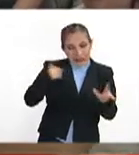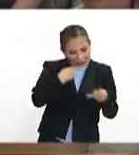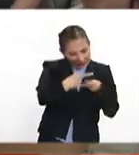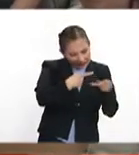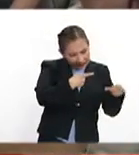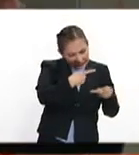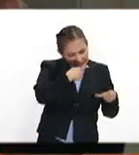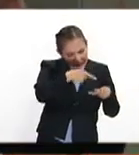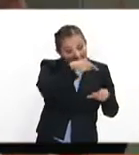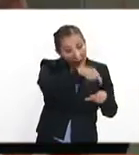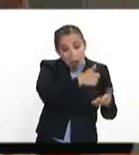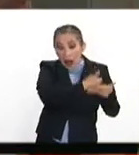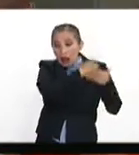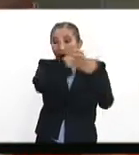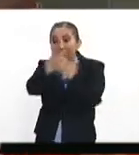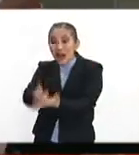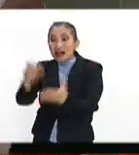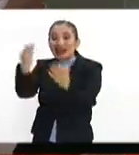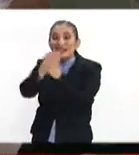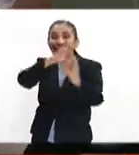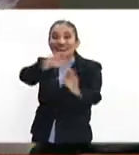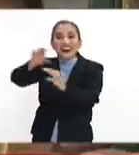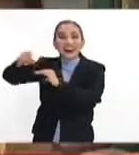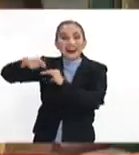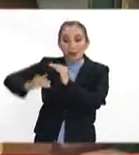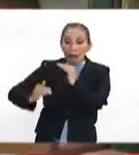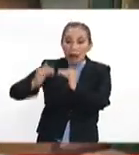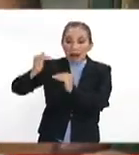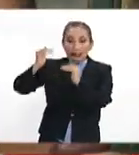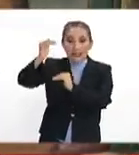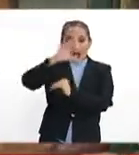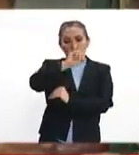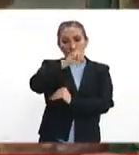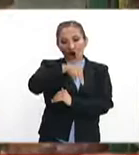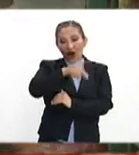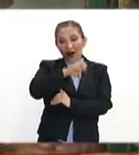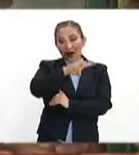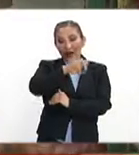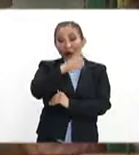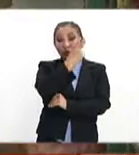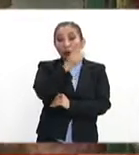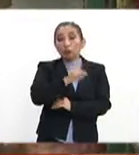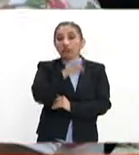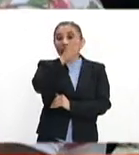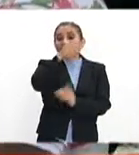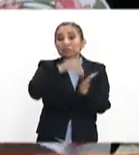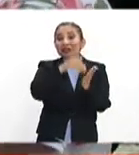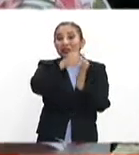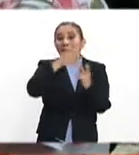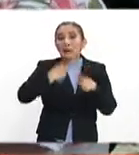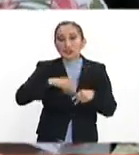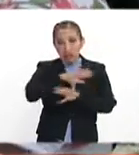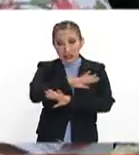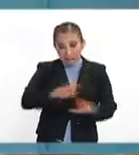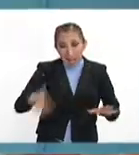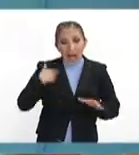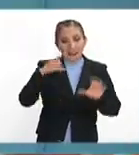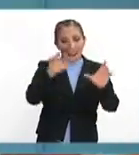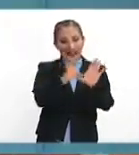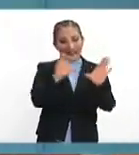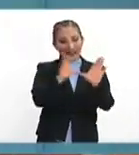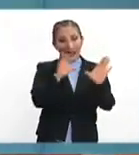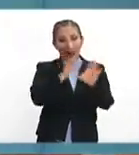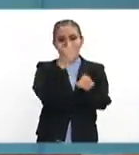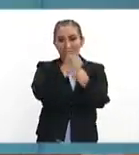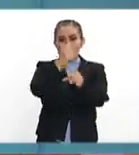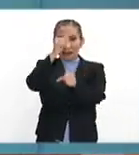que permitan superar el rezago educativo y en base a cifras de Coneval, 1.3 millones de personas lograron su certificado